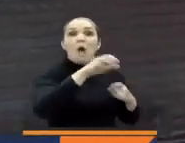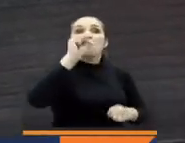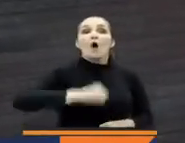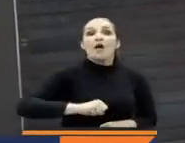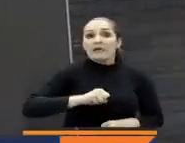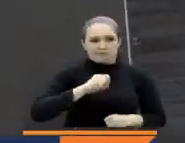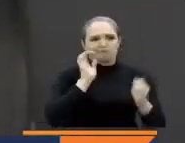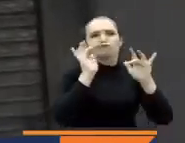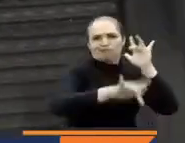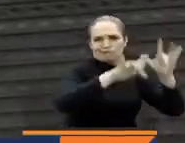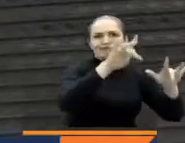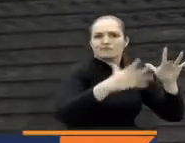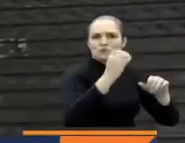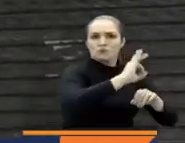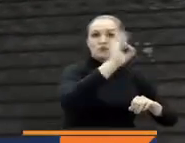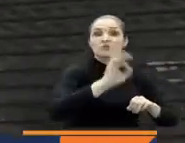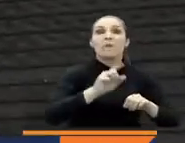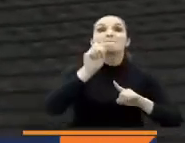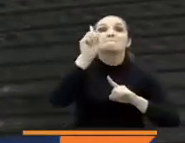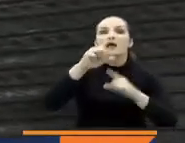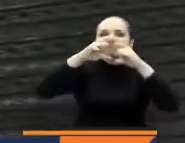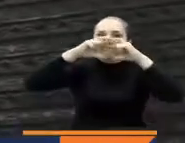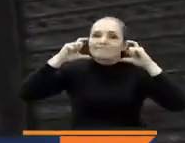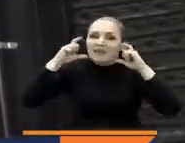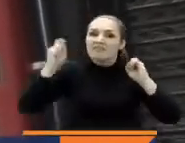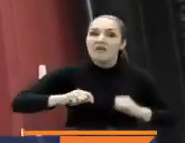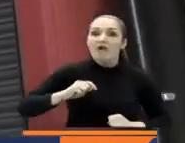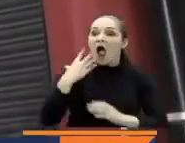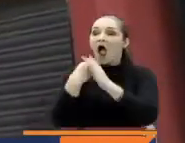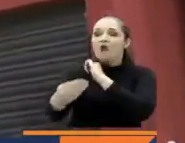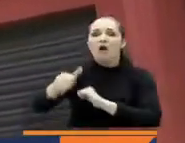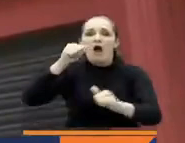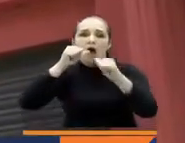o alimentos o sin el tapabocas bien puesto.